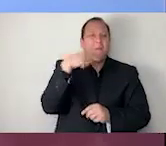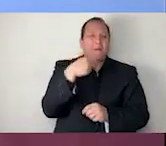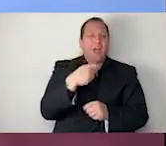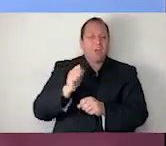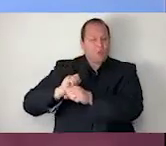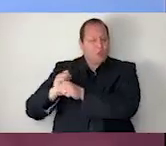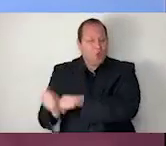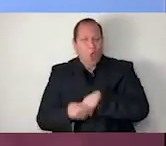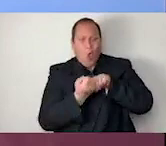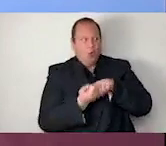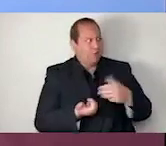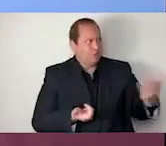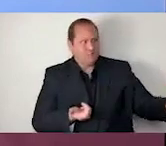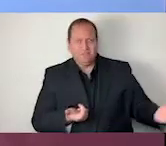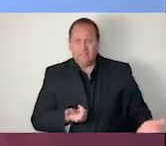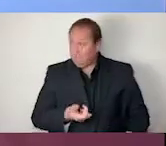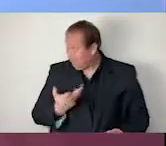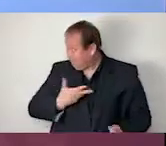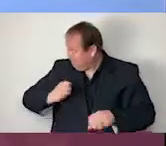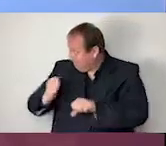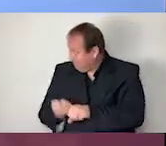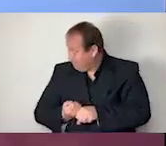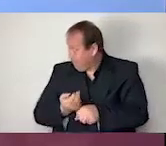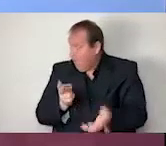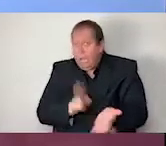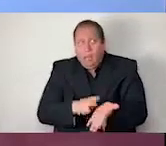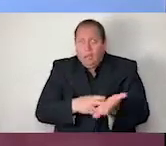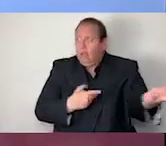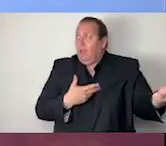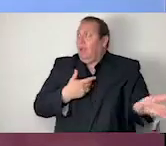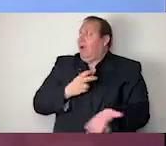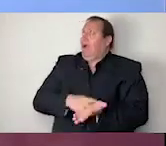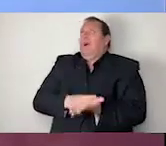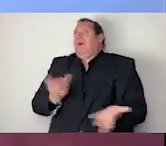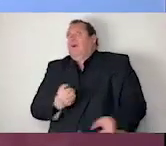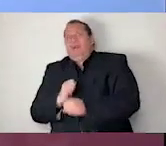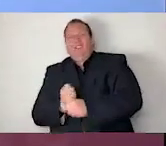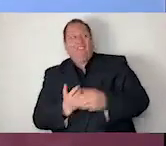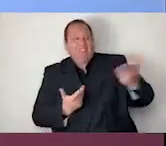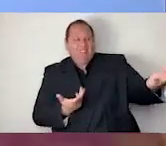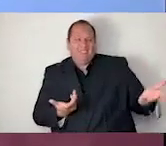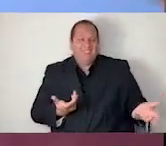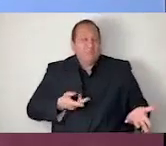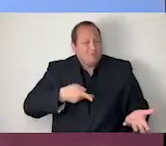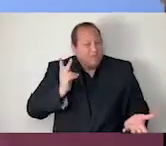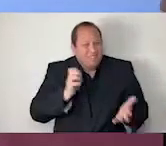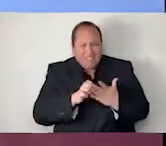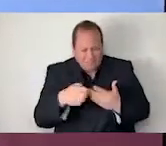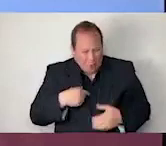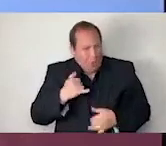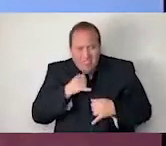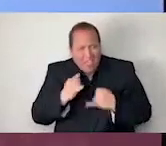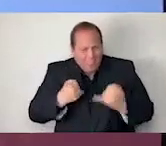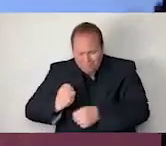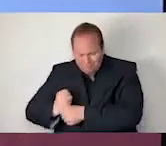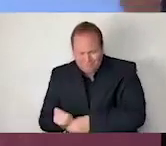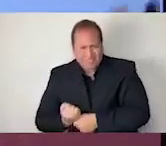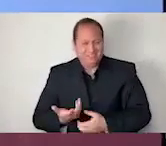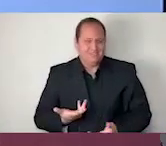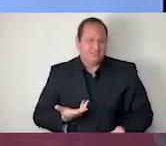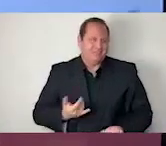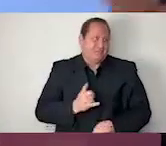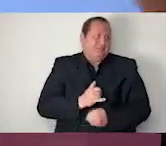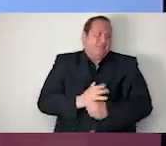los que juegan golf si no es lo consideran esencial y verdad pero este no es el colmo pues dijeron ellos adujeron